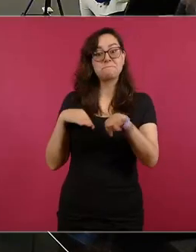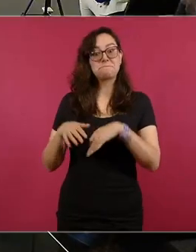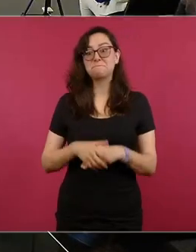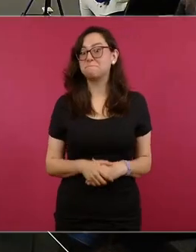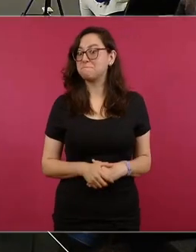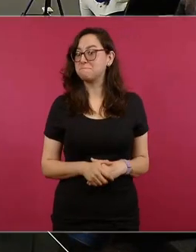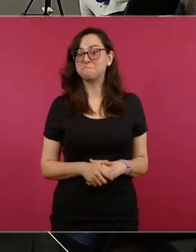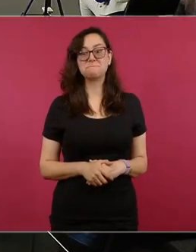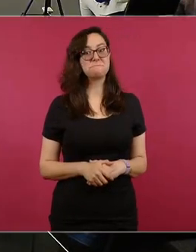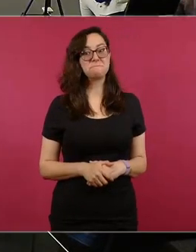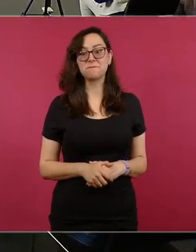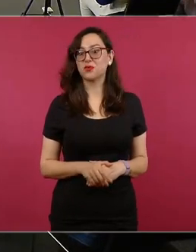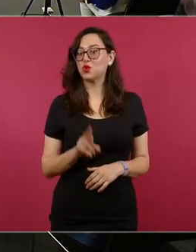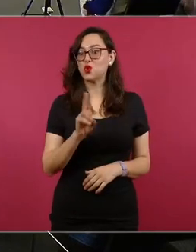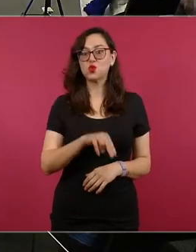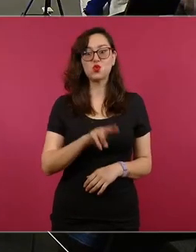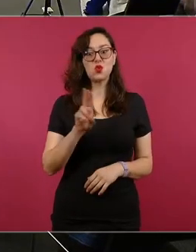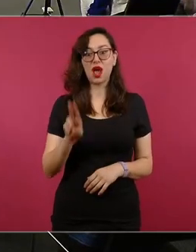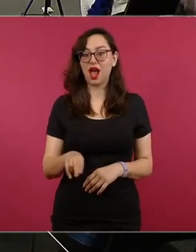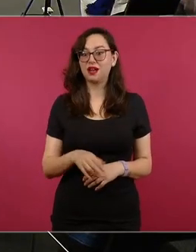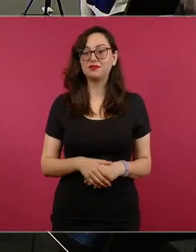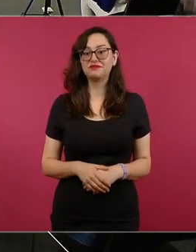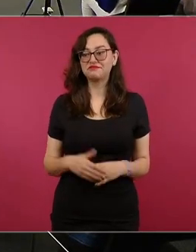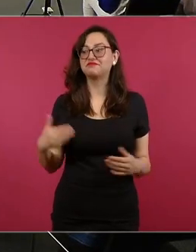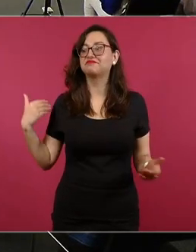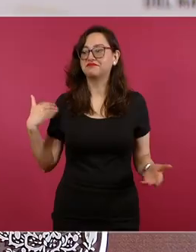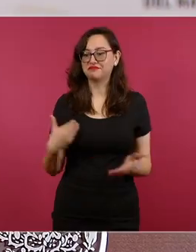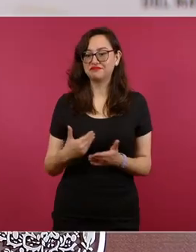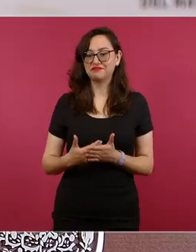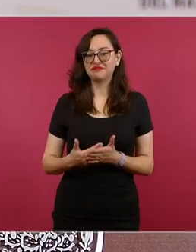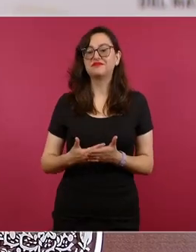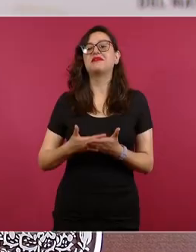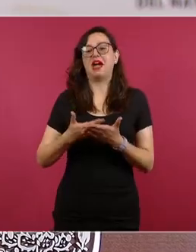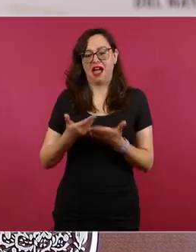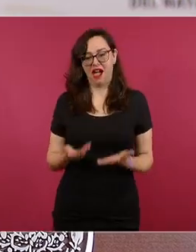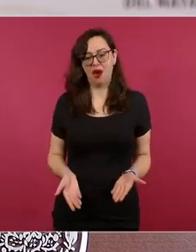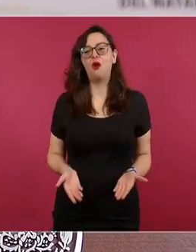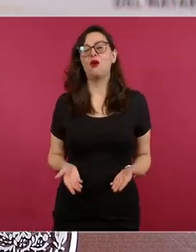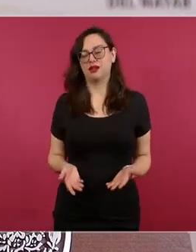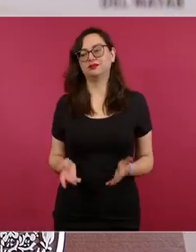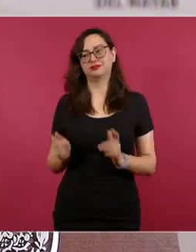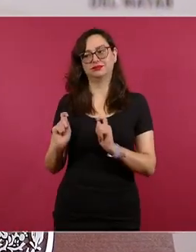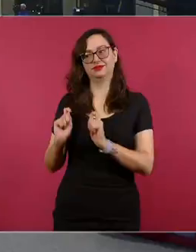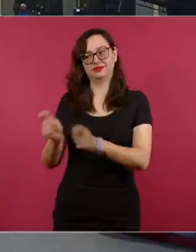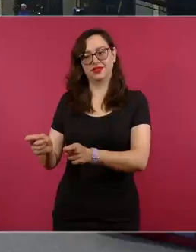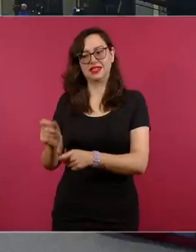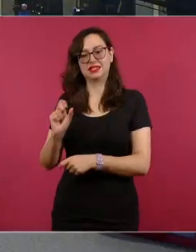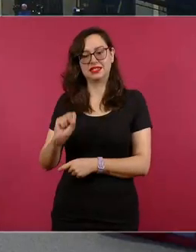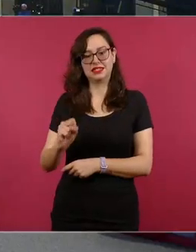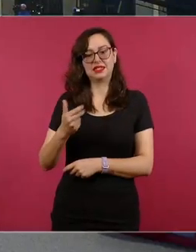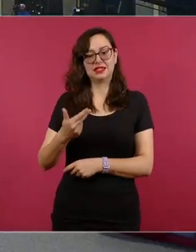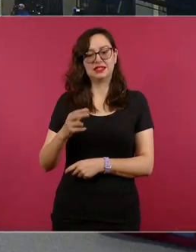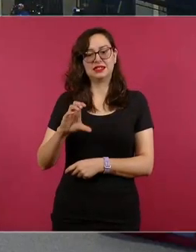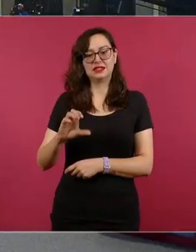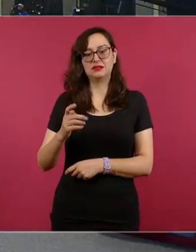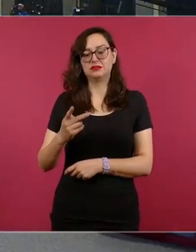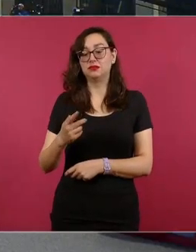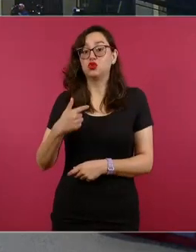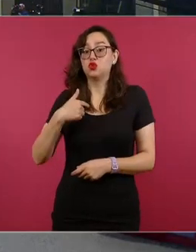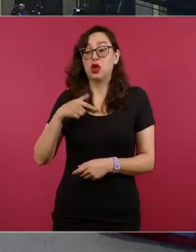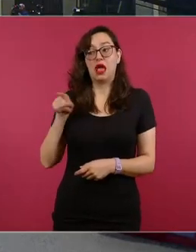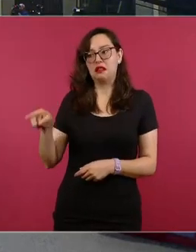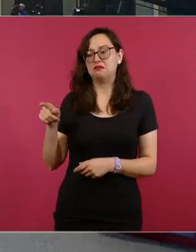Entonces, todavía estaba fuera Rogelio y le dije, ayúdame